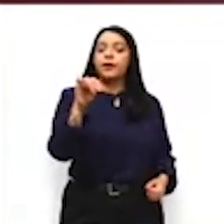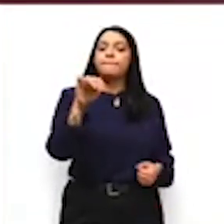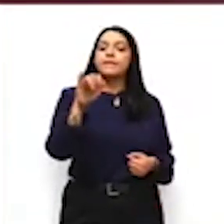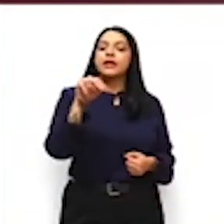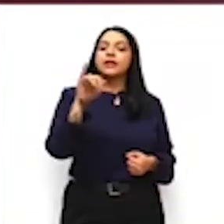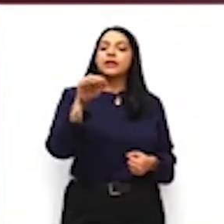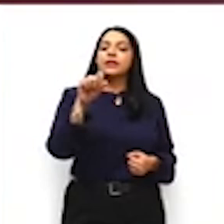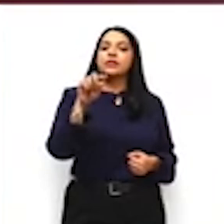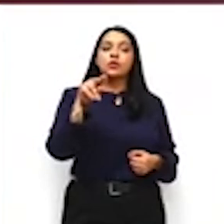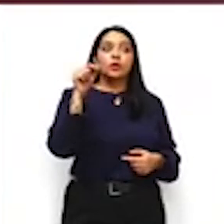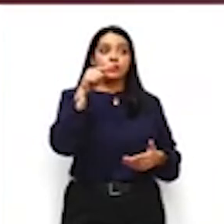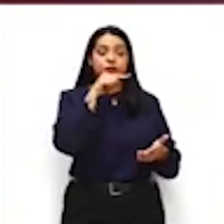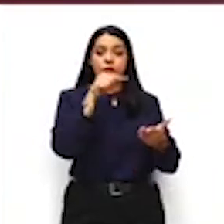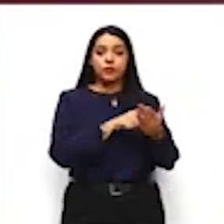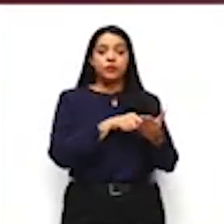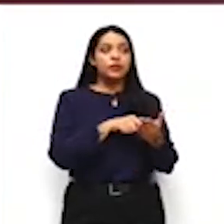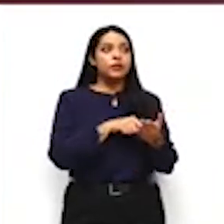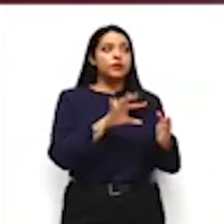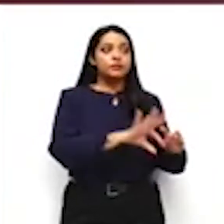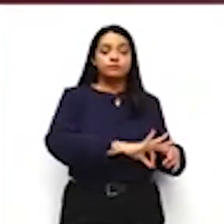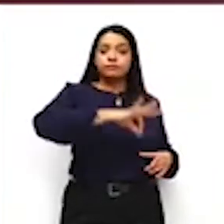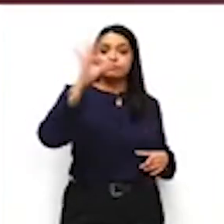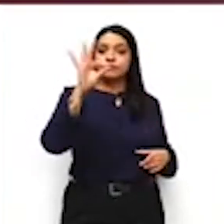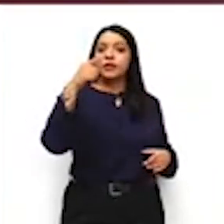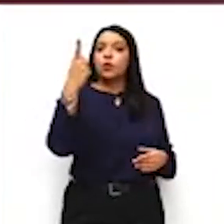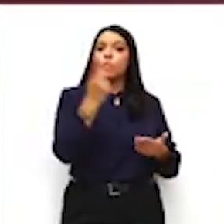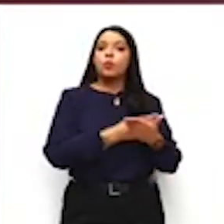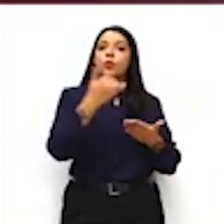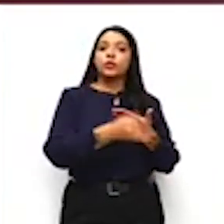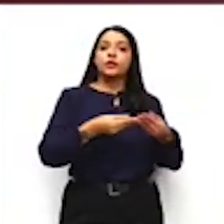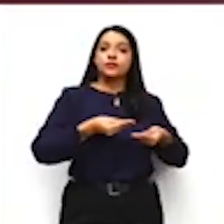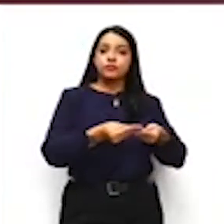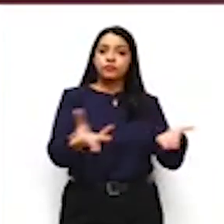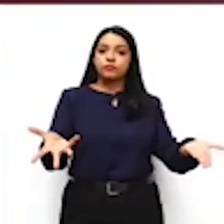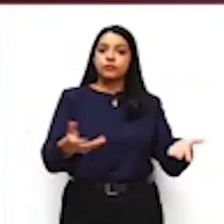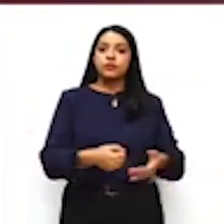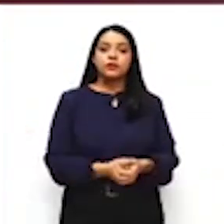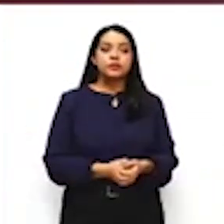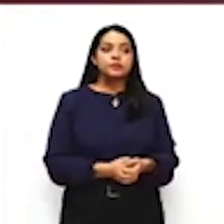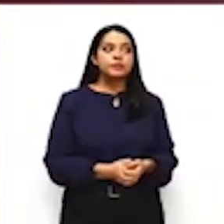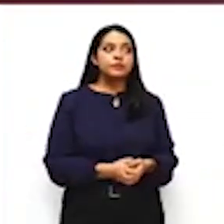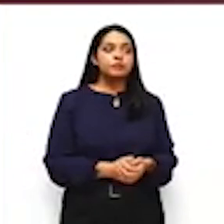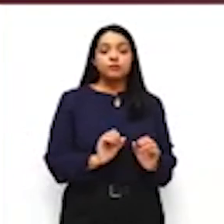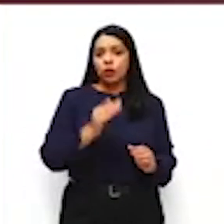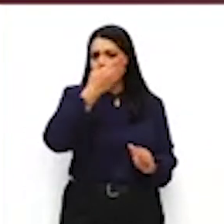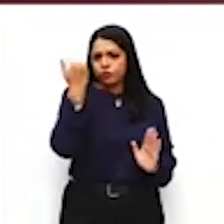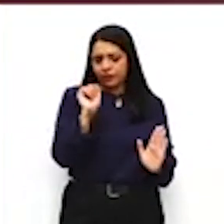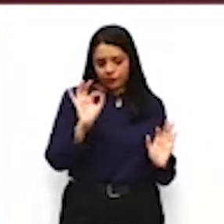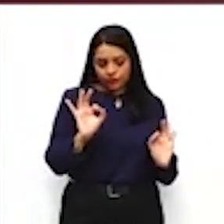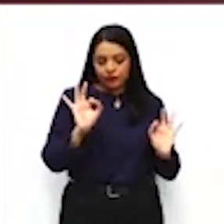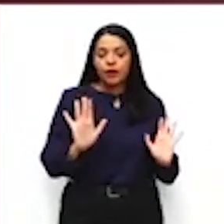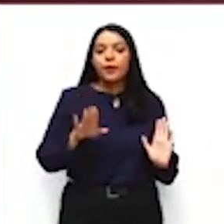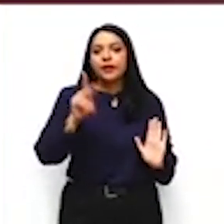ministro de la Corte sacó un proyecto que va, al parecer, no sabemos, pero parece que va a